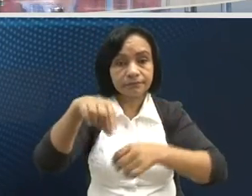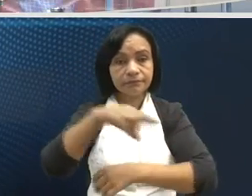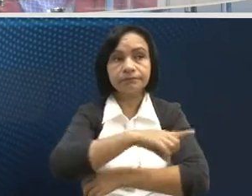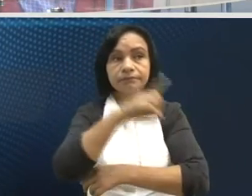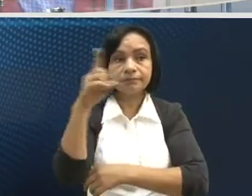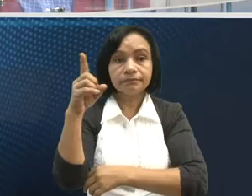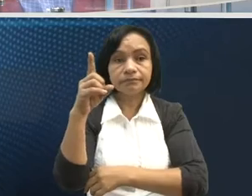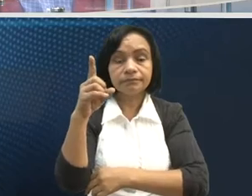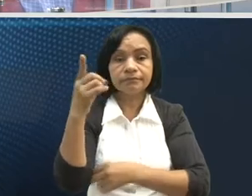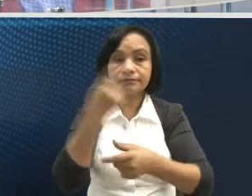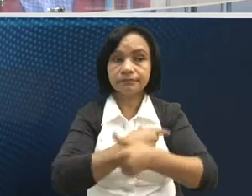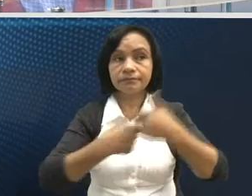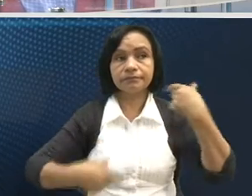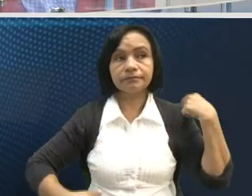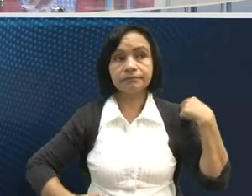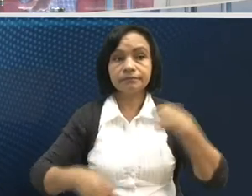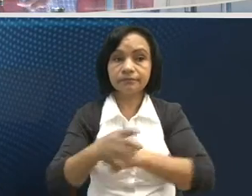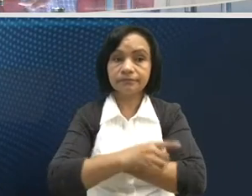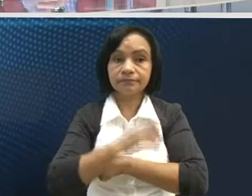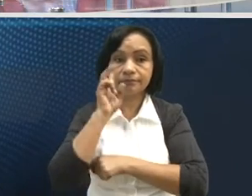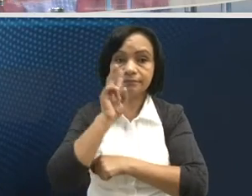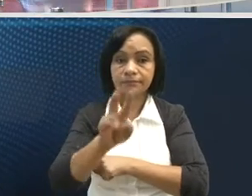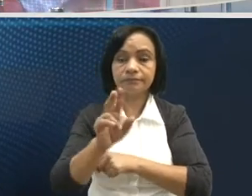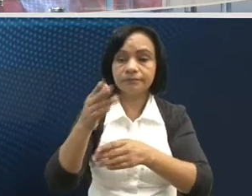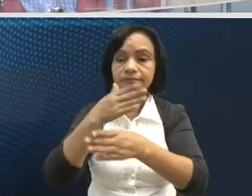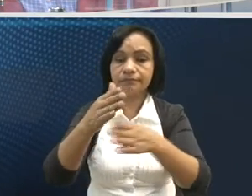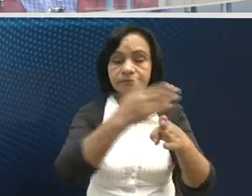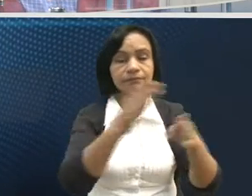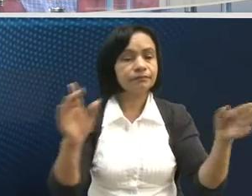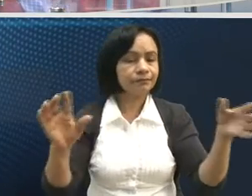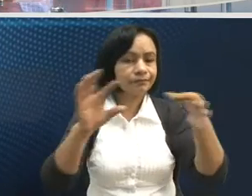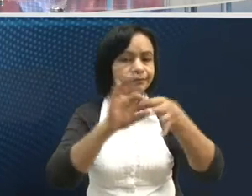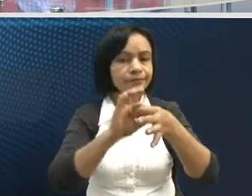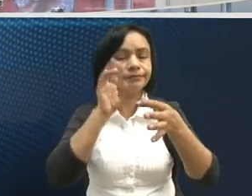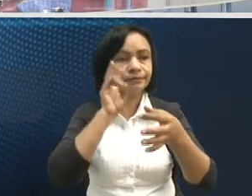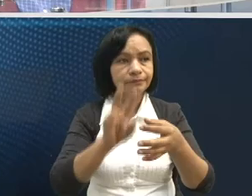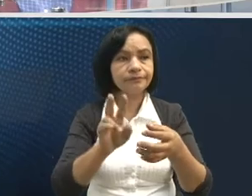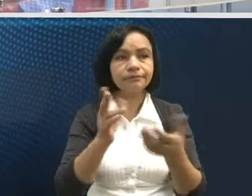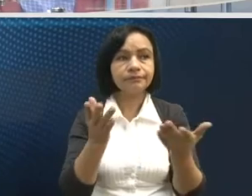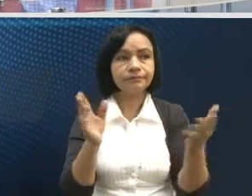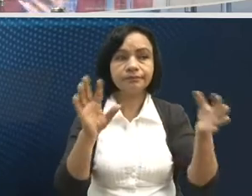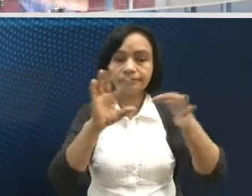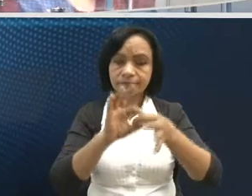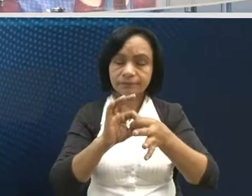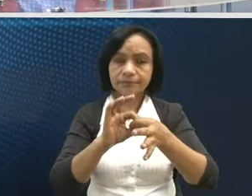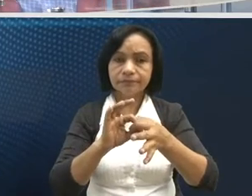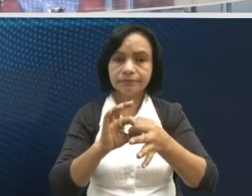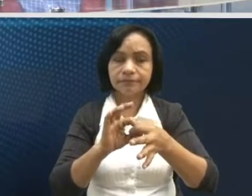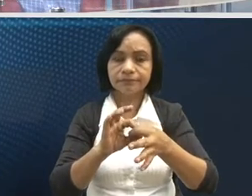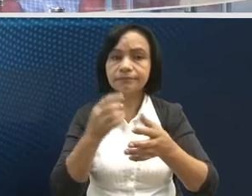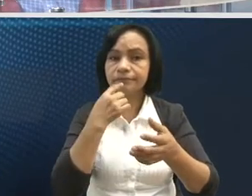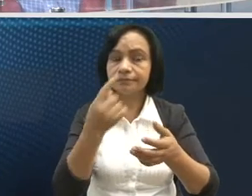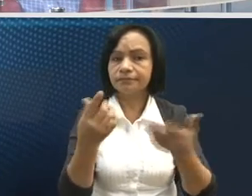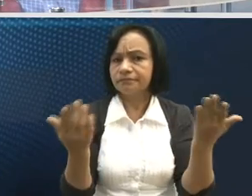decía, nuestro presidente, comandante Daniel Ortega, no mira las cosas parciales, las mira de una manera integral. Y si vos ves, a la par de esto, Decir,